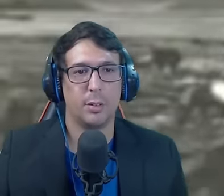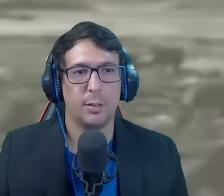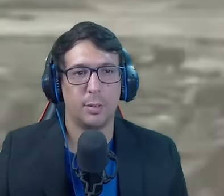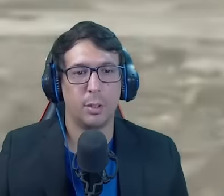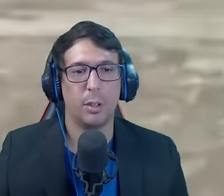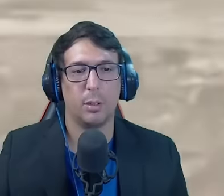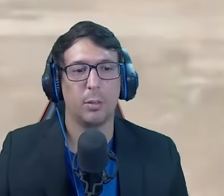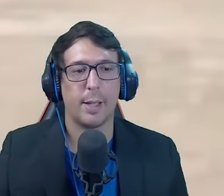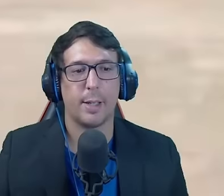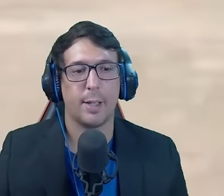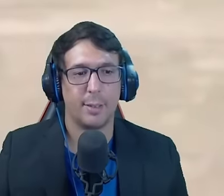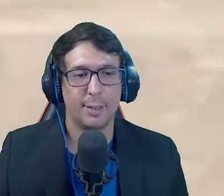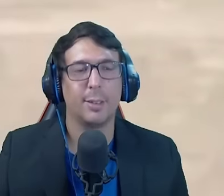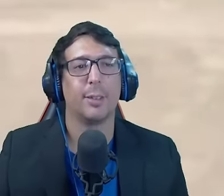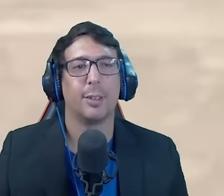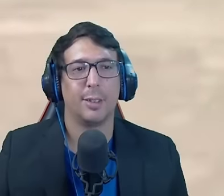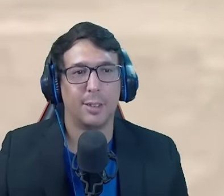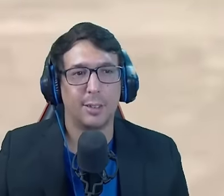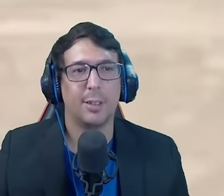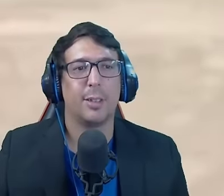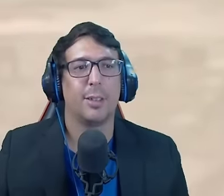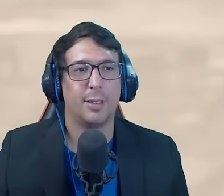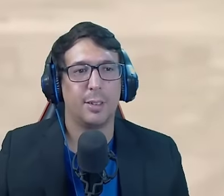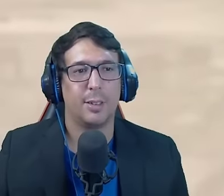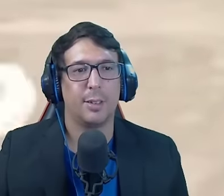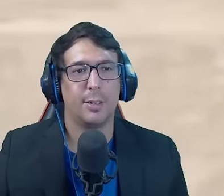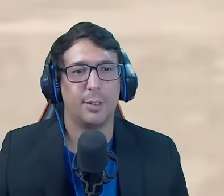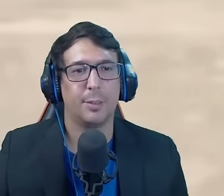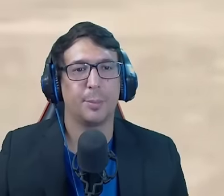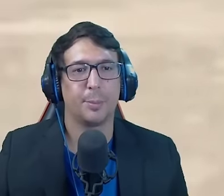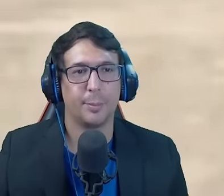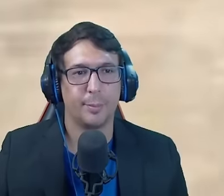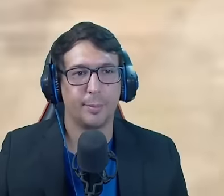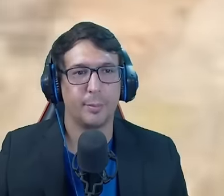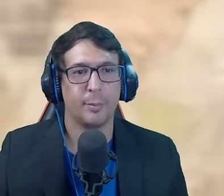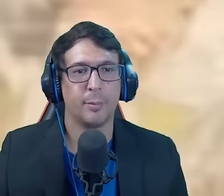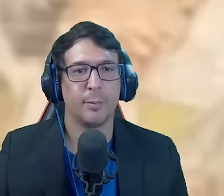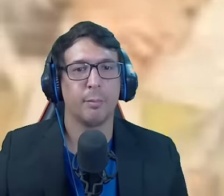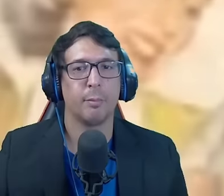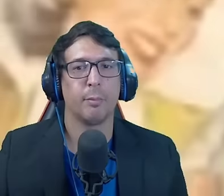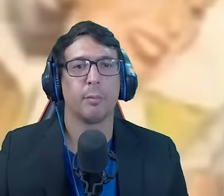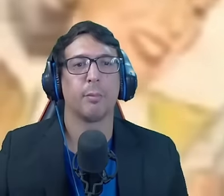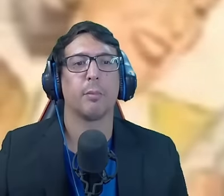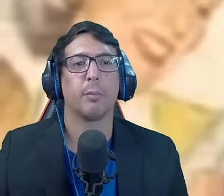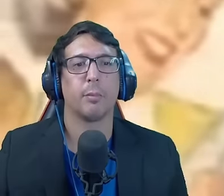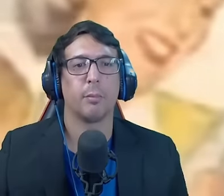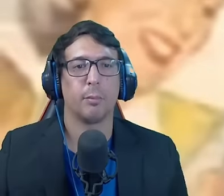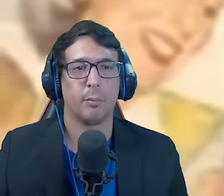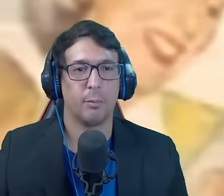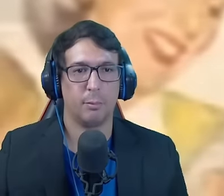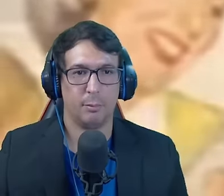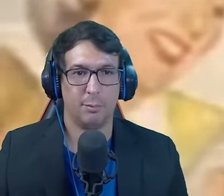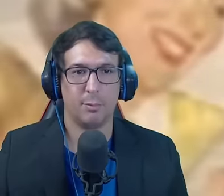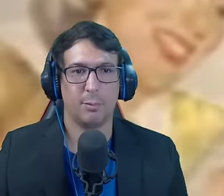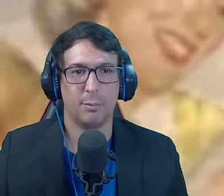en un solo lugar. Rodeado de hermosos paisajes y exuberantes valles, es el lugar ideal para que usted y su